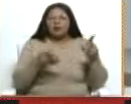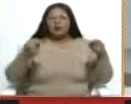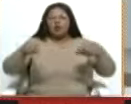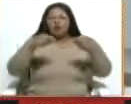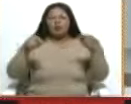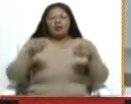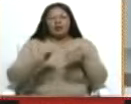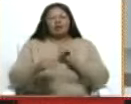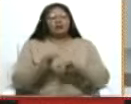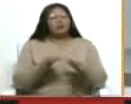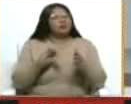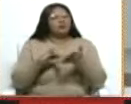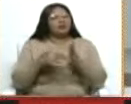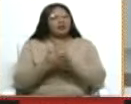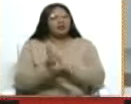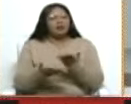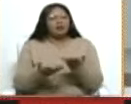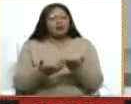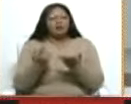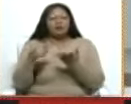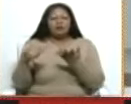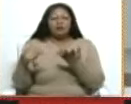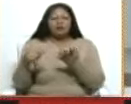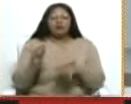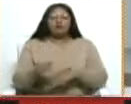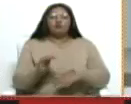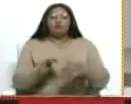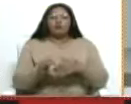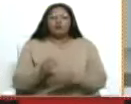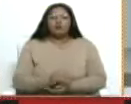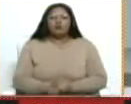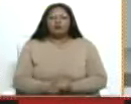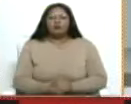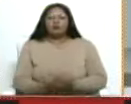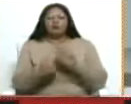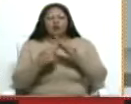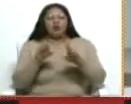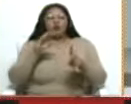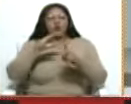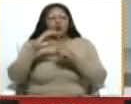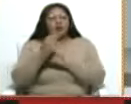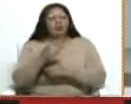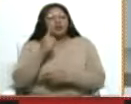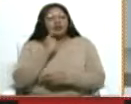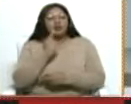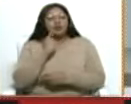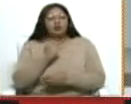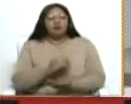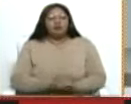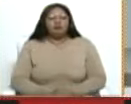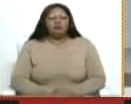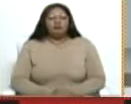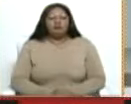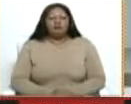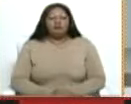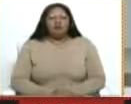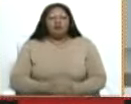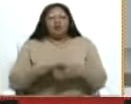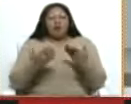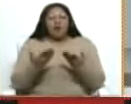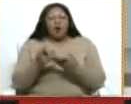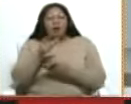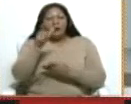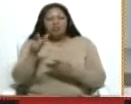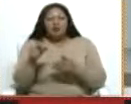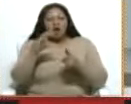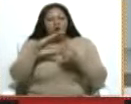es el tambor, cuáles son nuestros instrumentos, qué es una manifestación cultural tradicional, qué es un cultor, porque